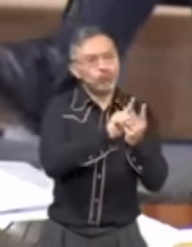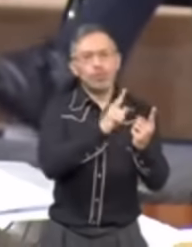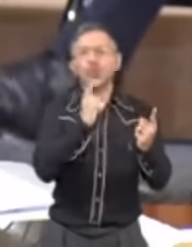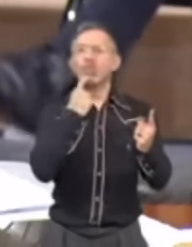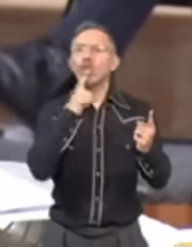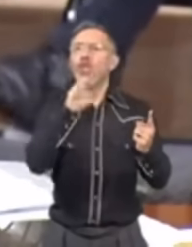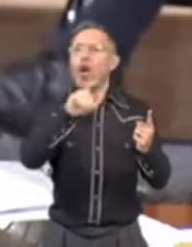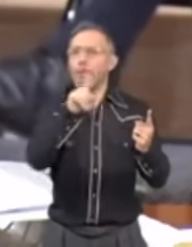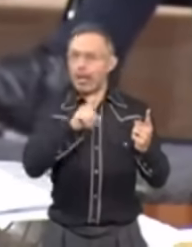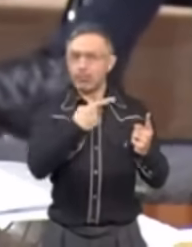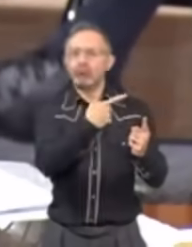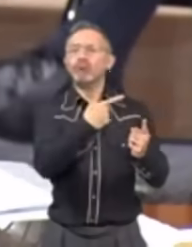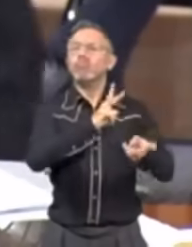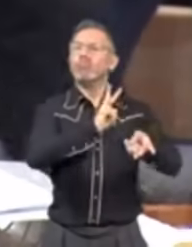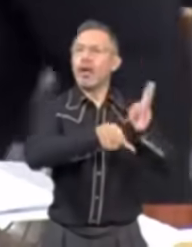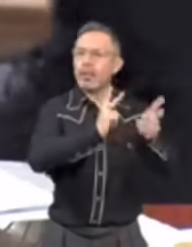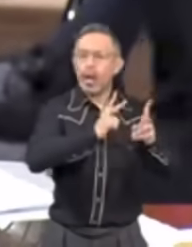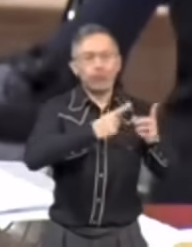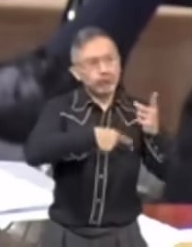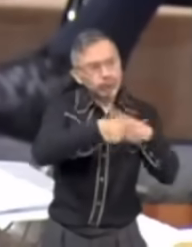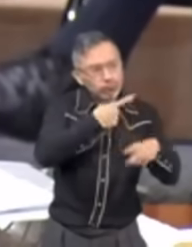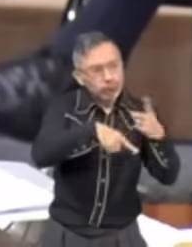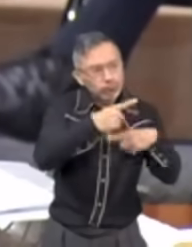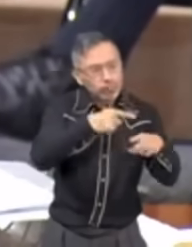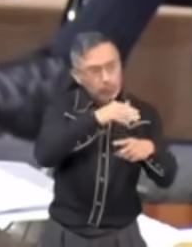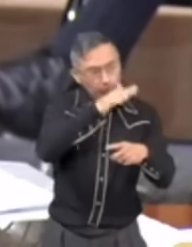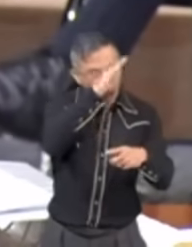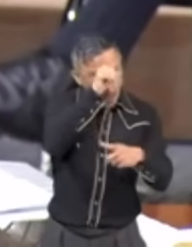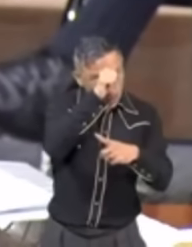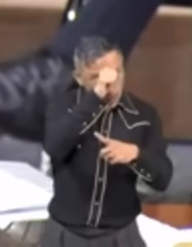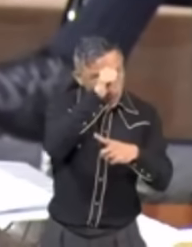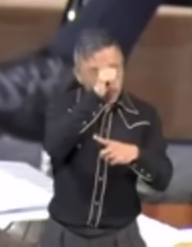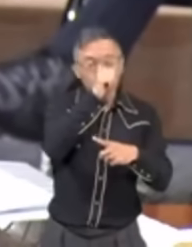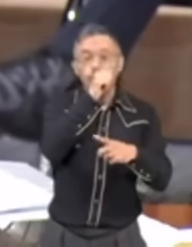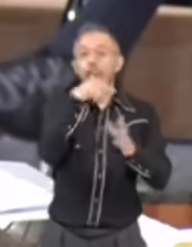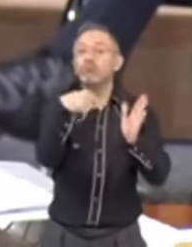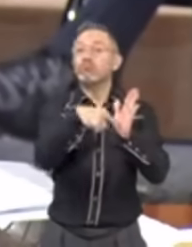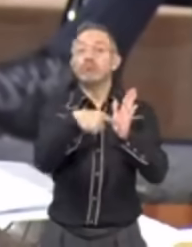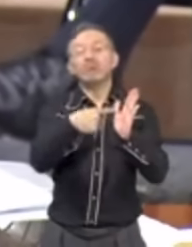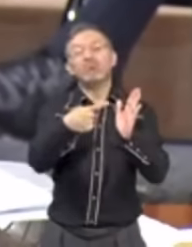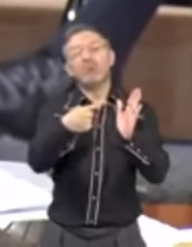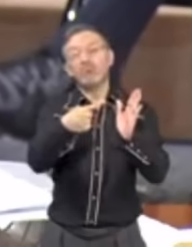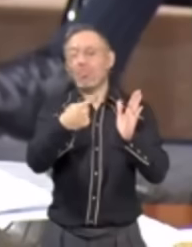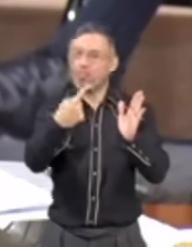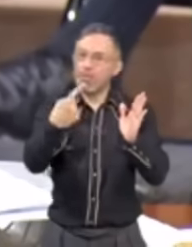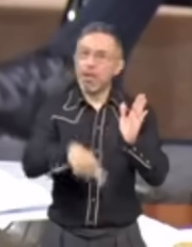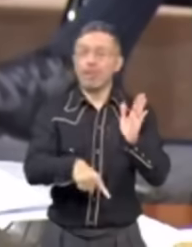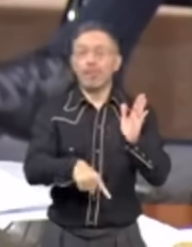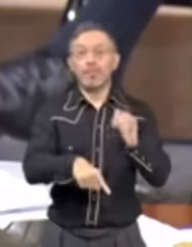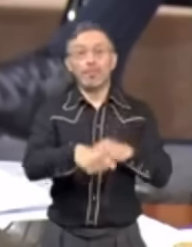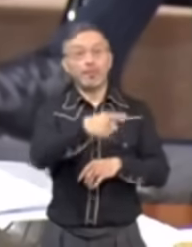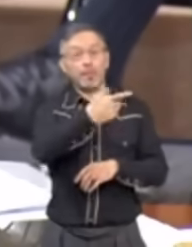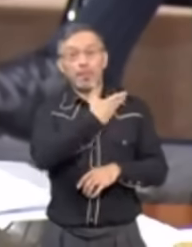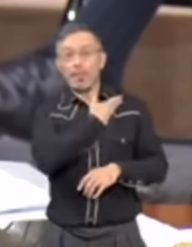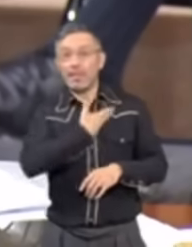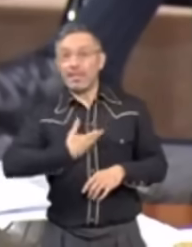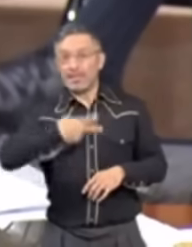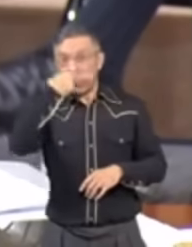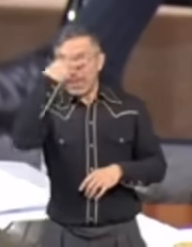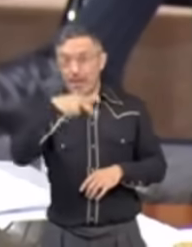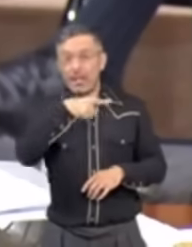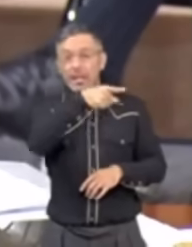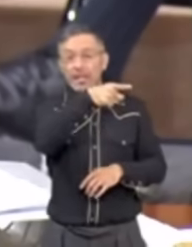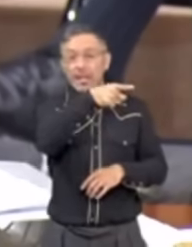y acordamos exigir que el presidente de la República se mantuviera